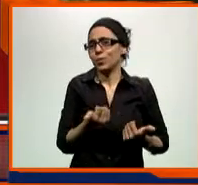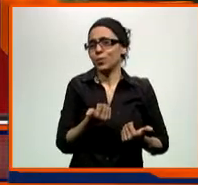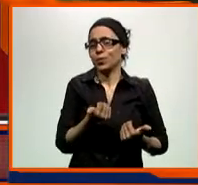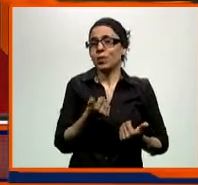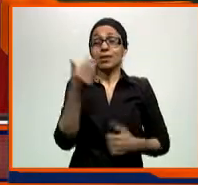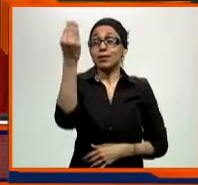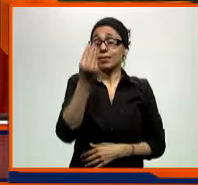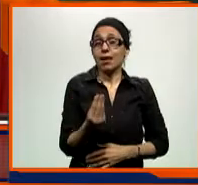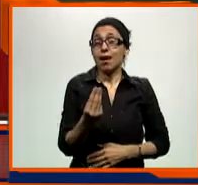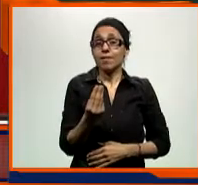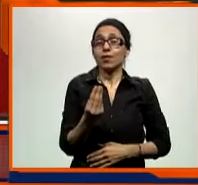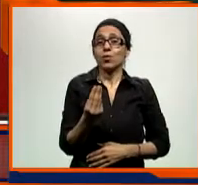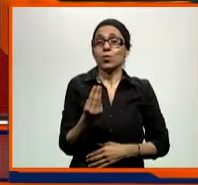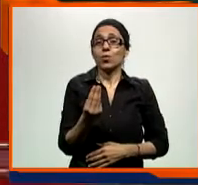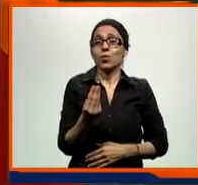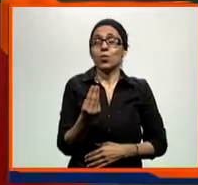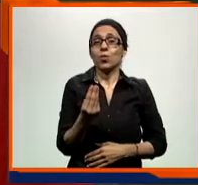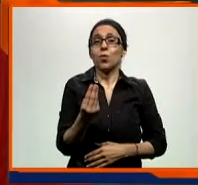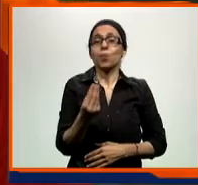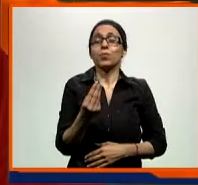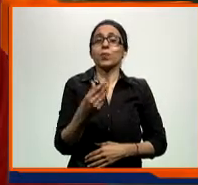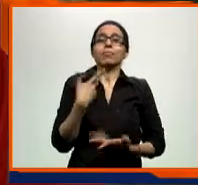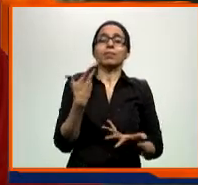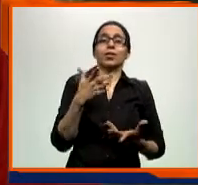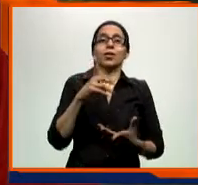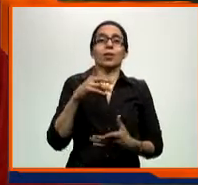Todo el sábado realmente es para los Pumas, así que